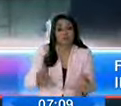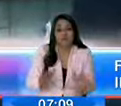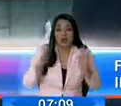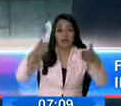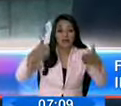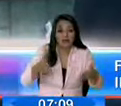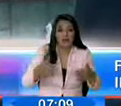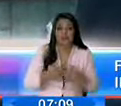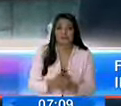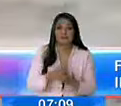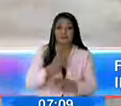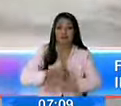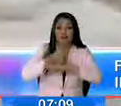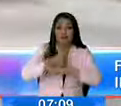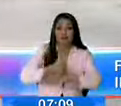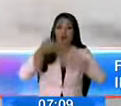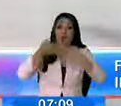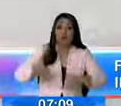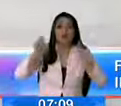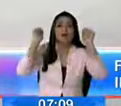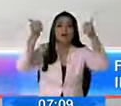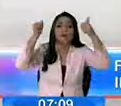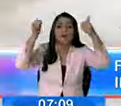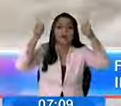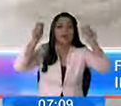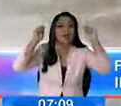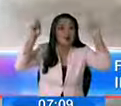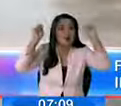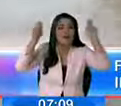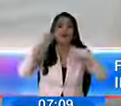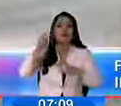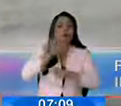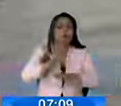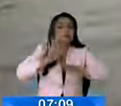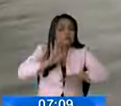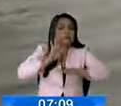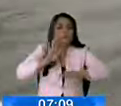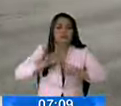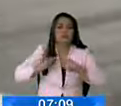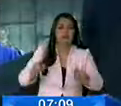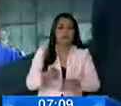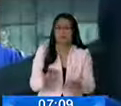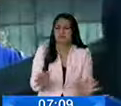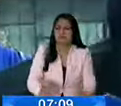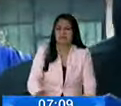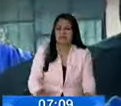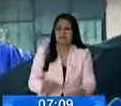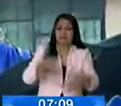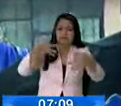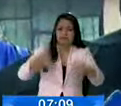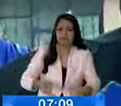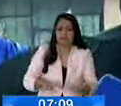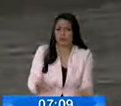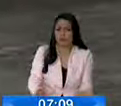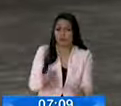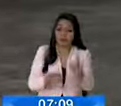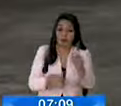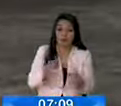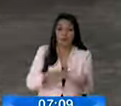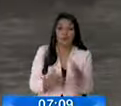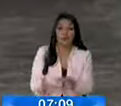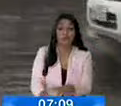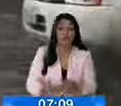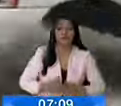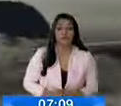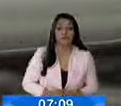autoridades lamentablemente han venido en época de campaña, ofrecen, y usted sabe, tiene conocimiento y hemos perdido aquí vidas humanas. En